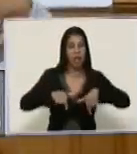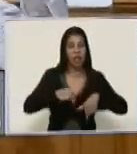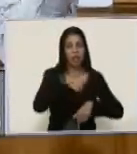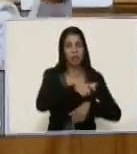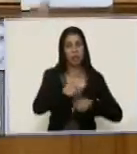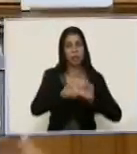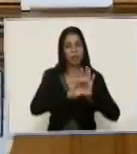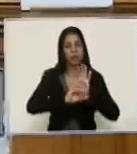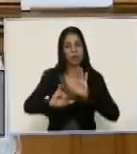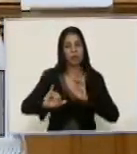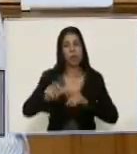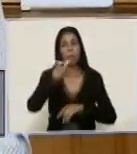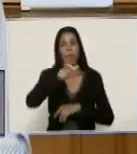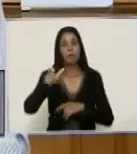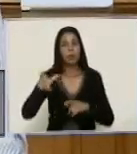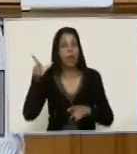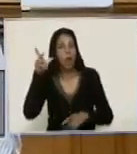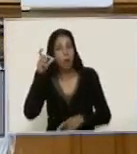los que nos están escuchando.